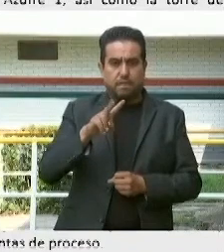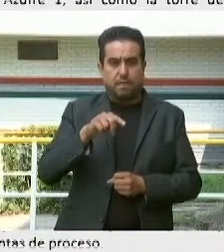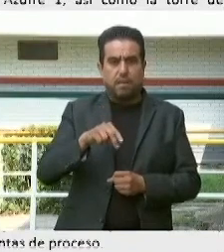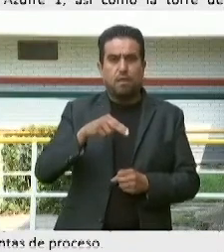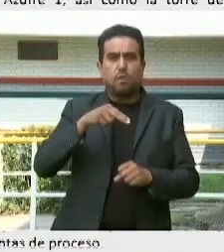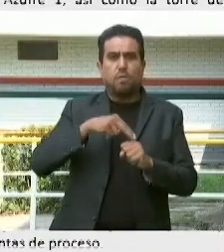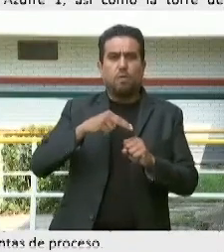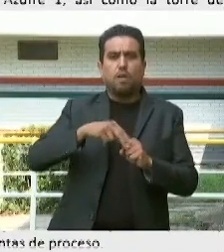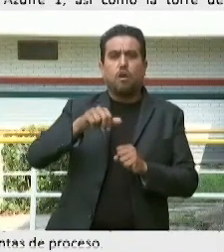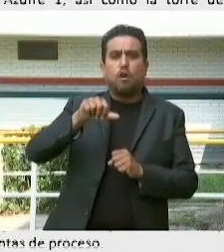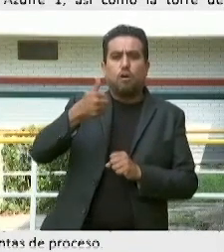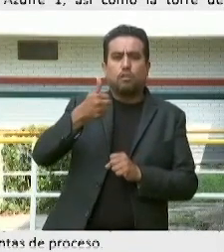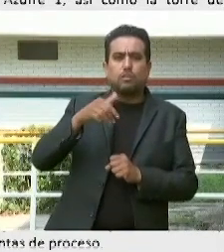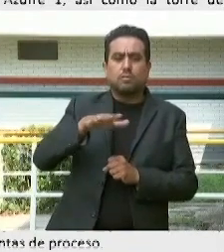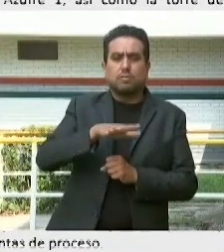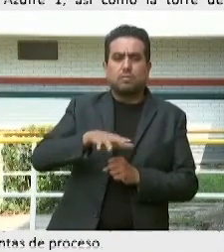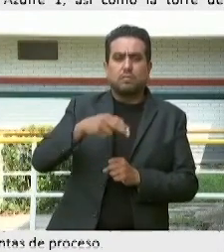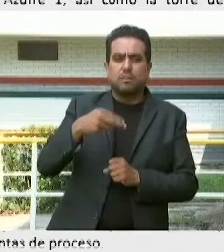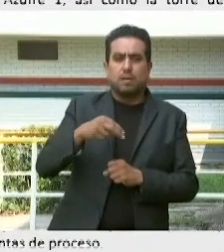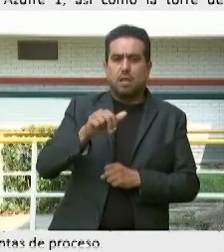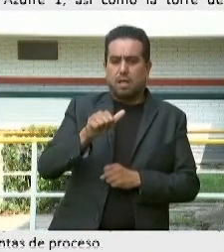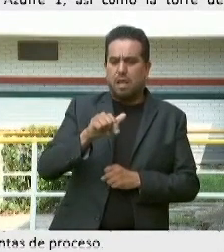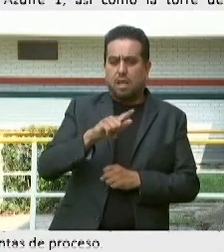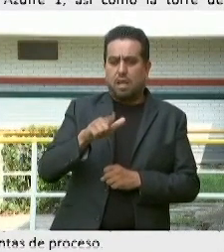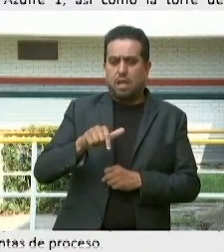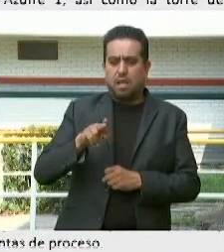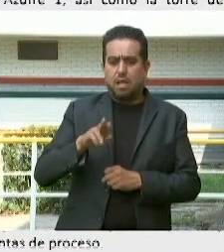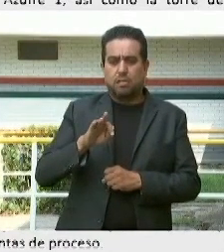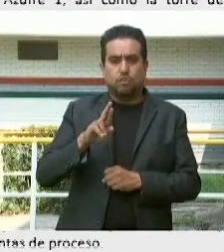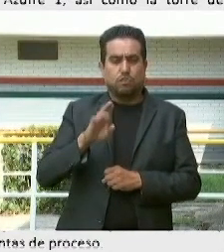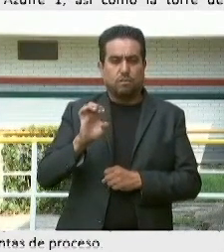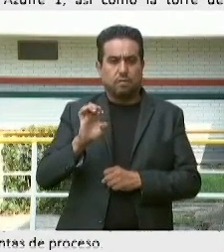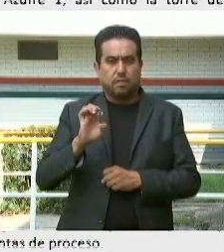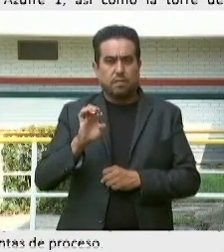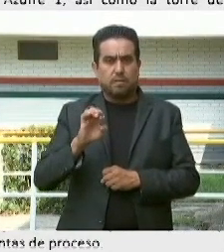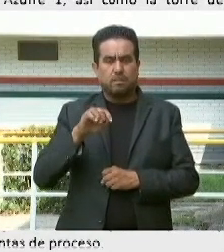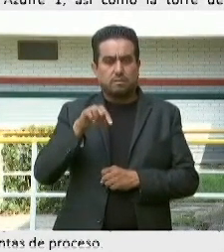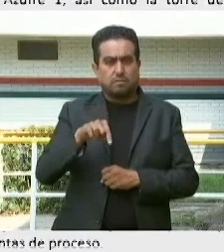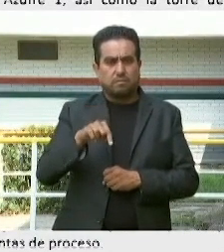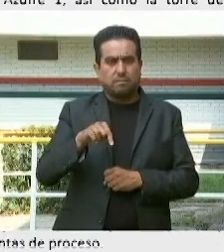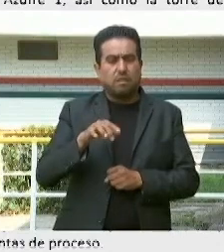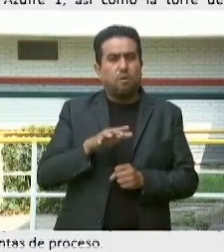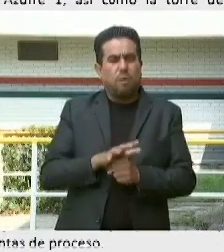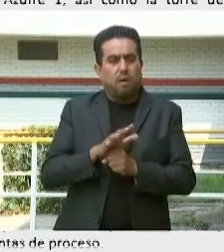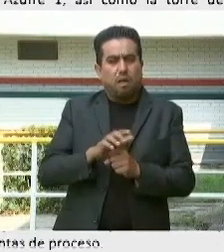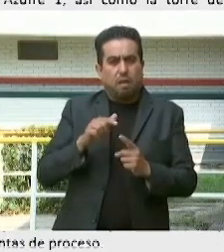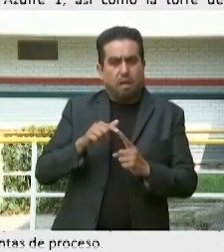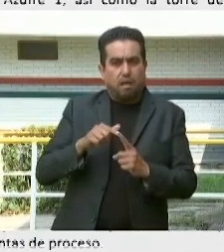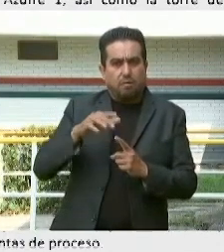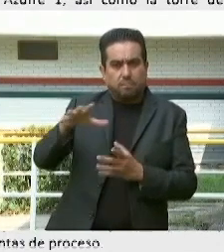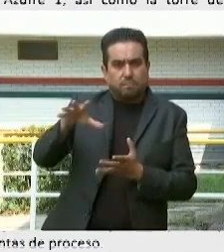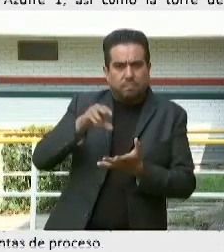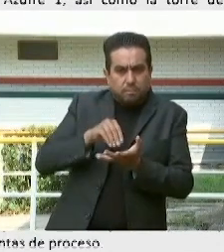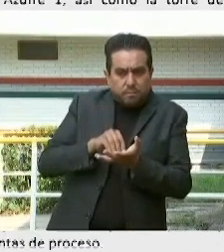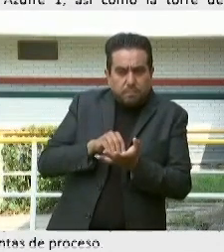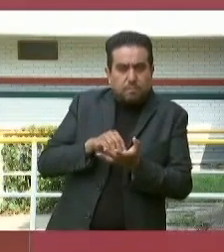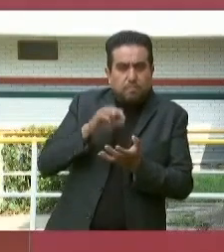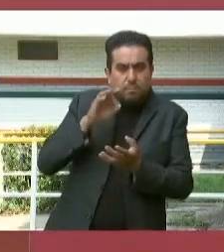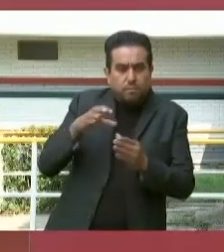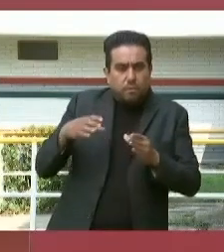unidad 11 la de azufre que comentaba con el gobernador azufre es el que capta las